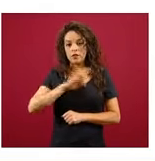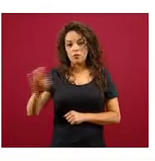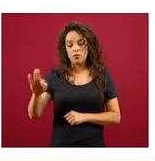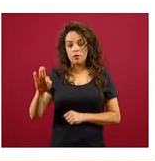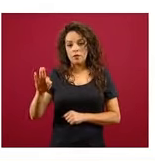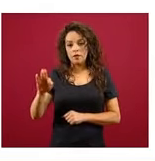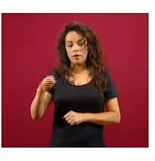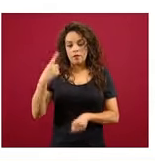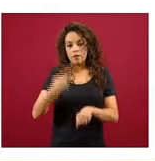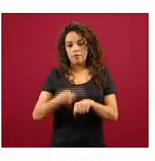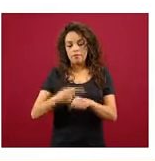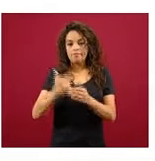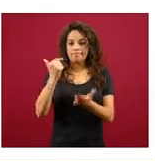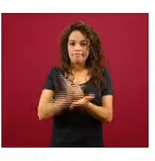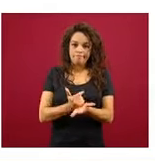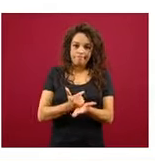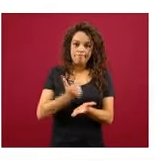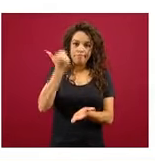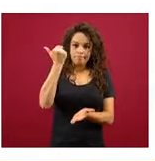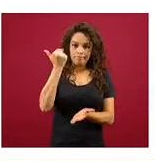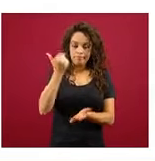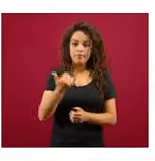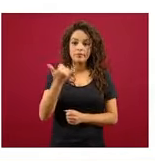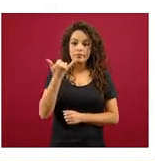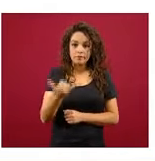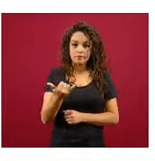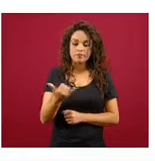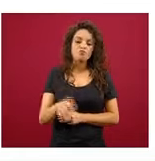grave y, por lo tanto, también mayor riesgo